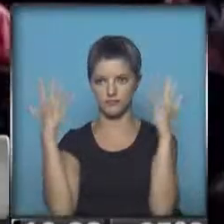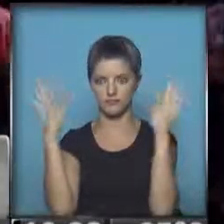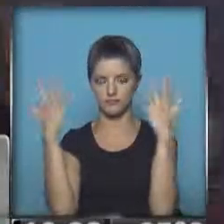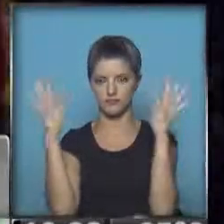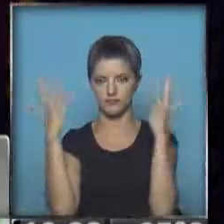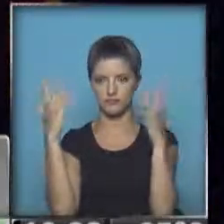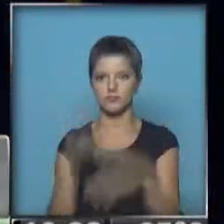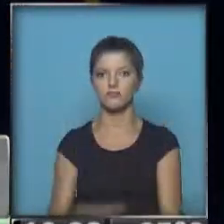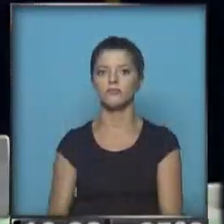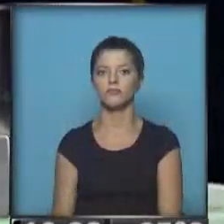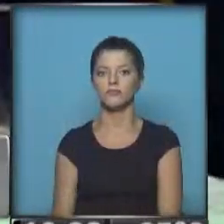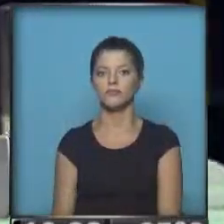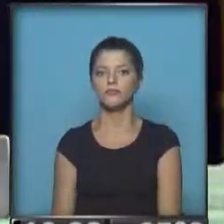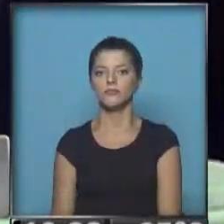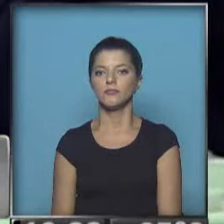Y les decía que